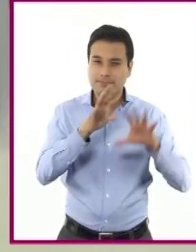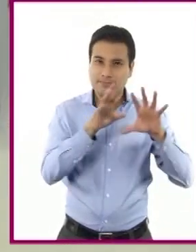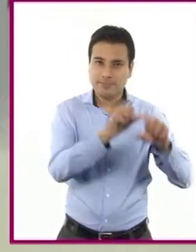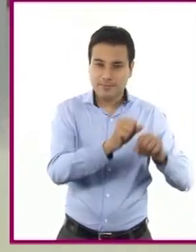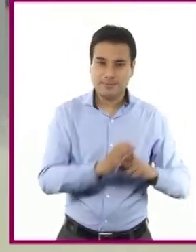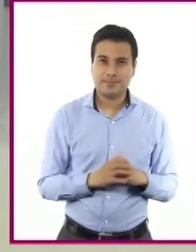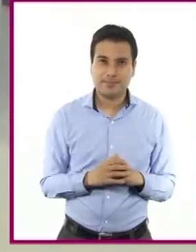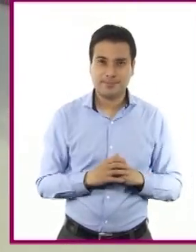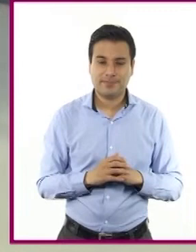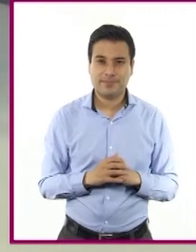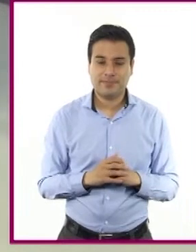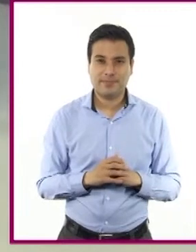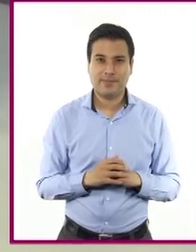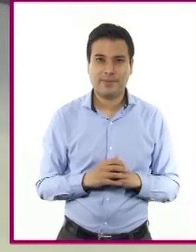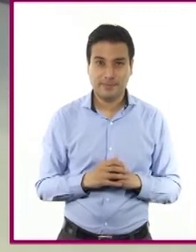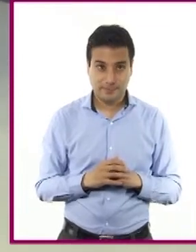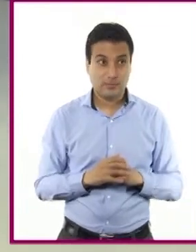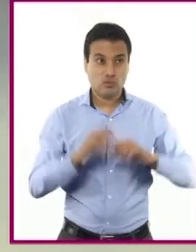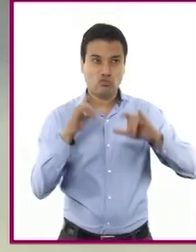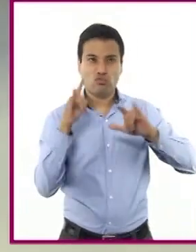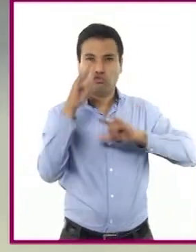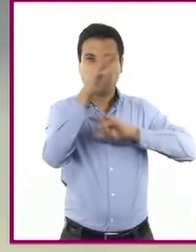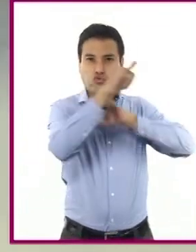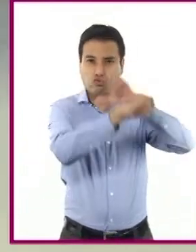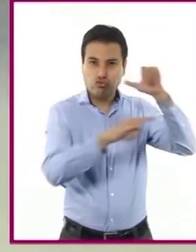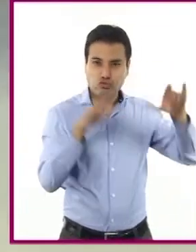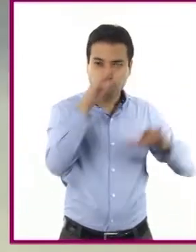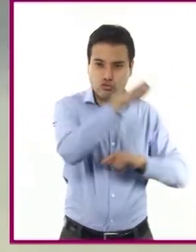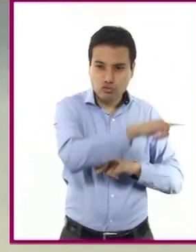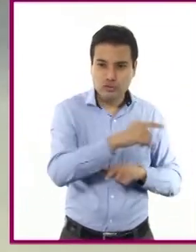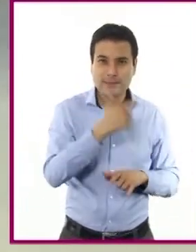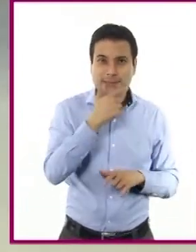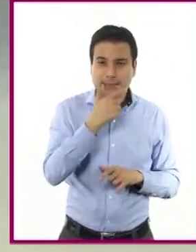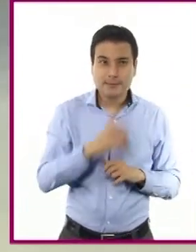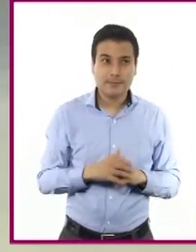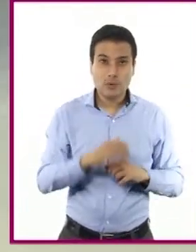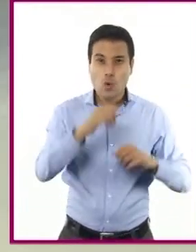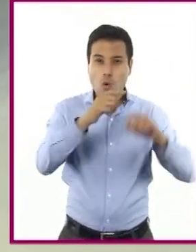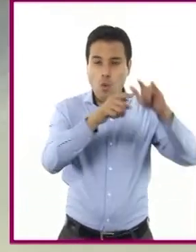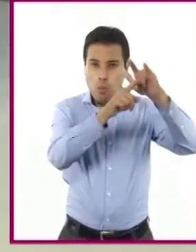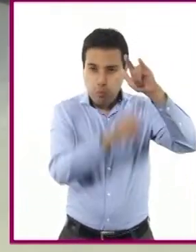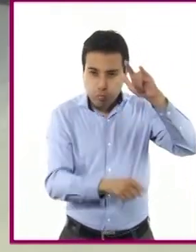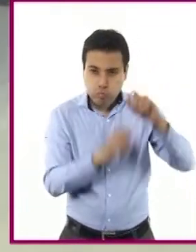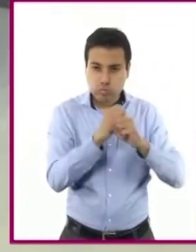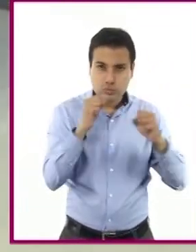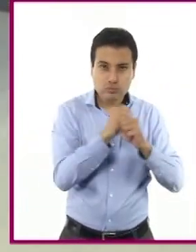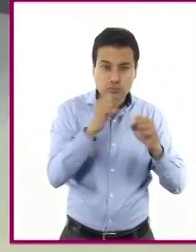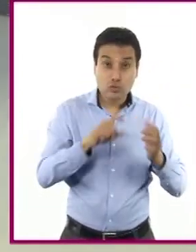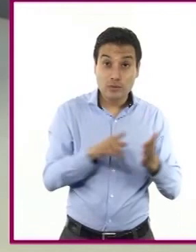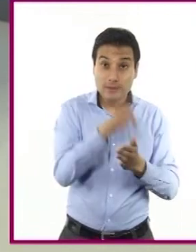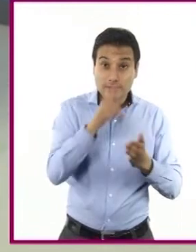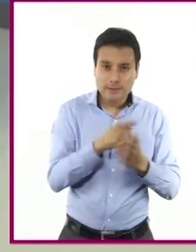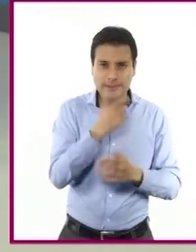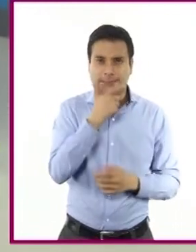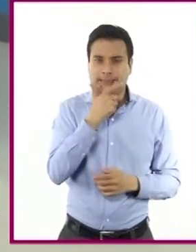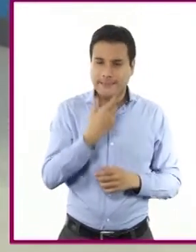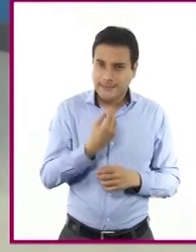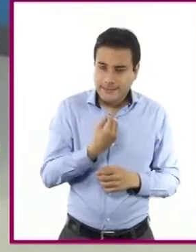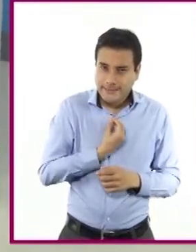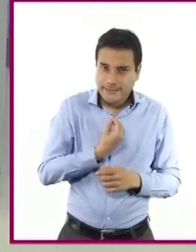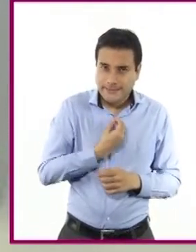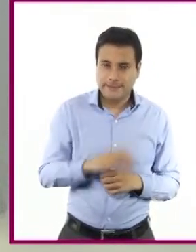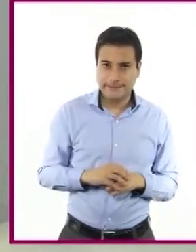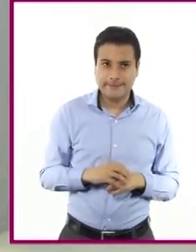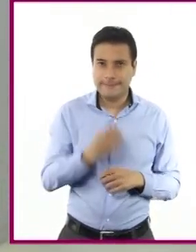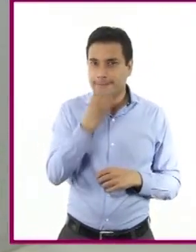a pesar de los constantes bombardeos a poblaciones británicas, la isla resistió y Hitler tuvo que virar hacia el este, a la